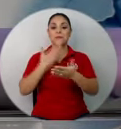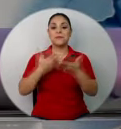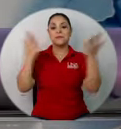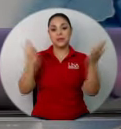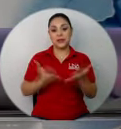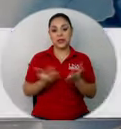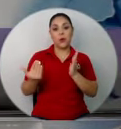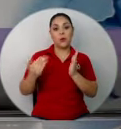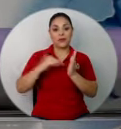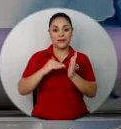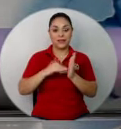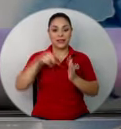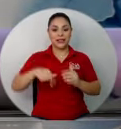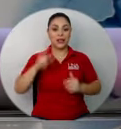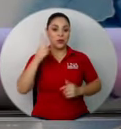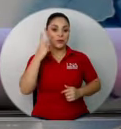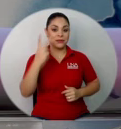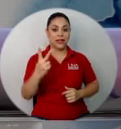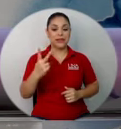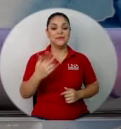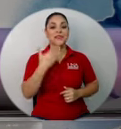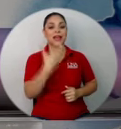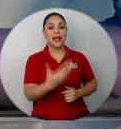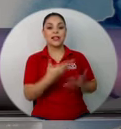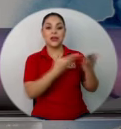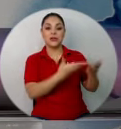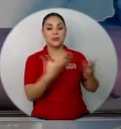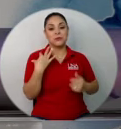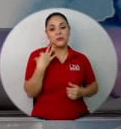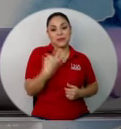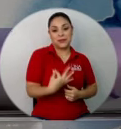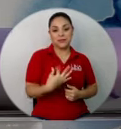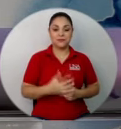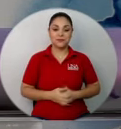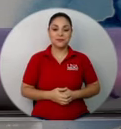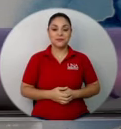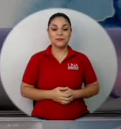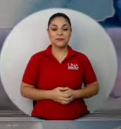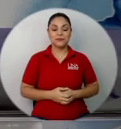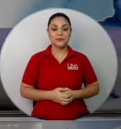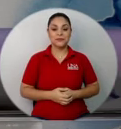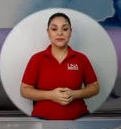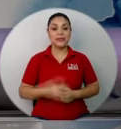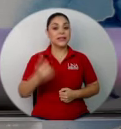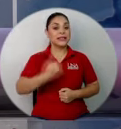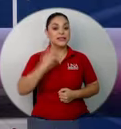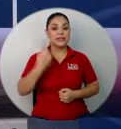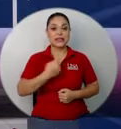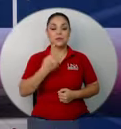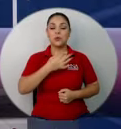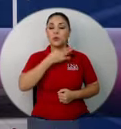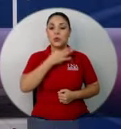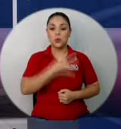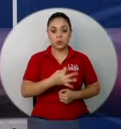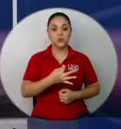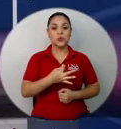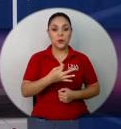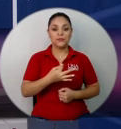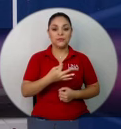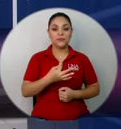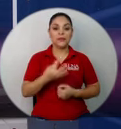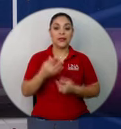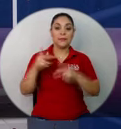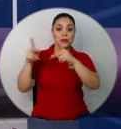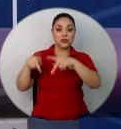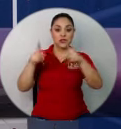don Gustavo. Muchas gracias, Maribel, y muchísimas gracias por la invitación que nos hace. Siempre es un gusto contar con la gente